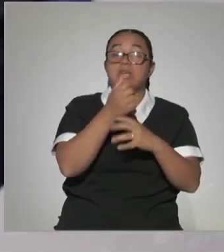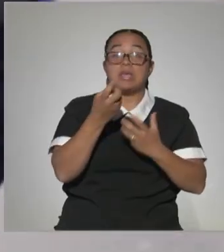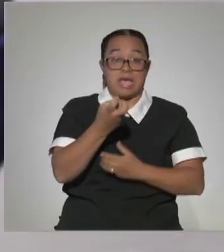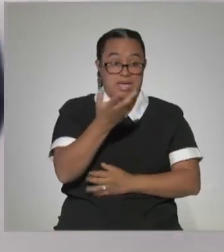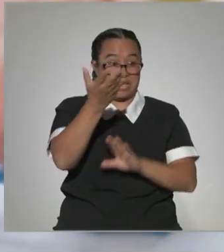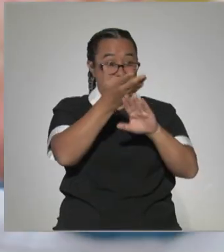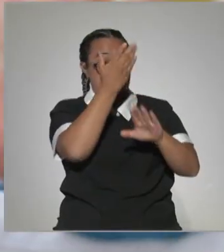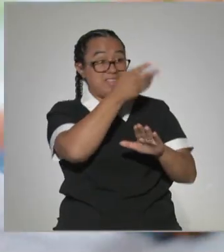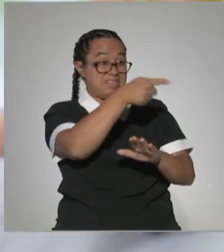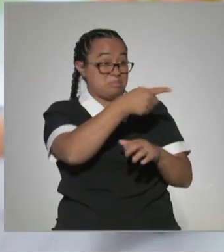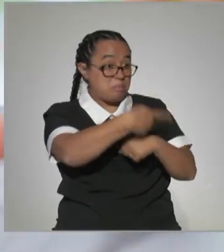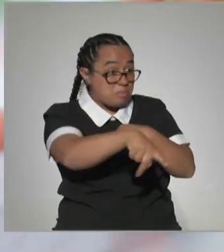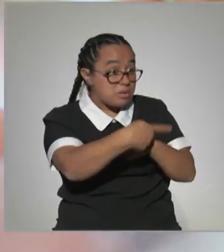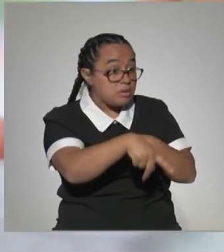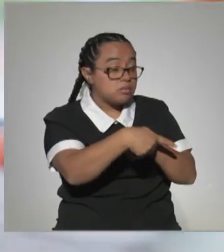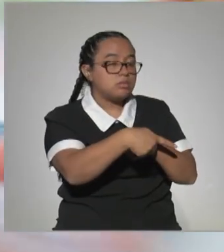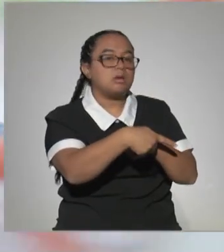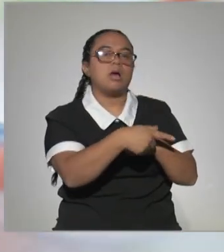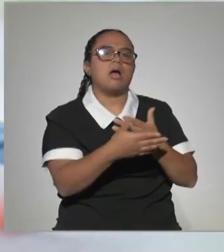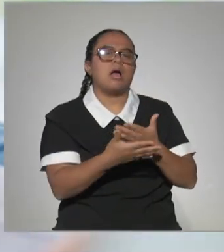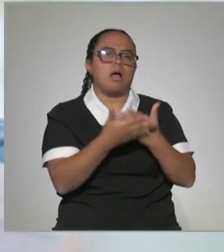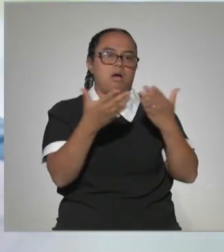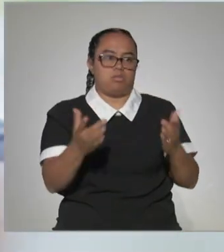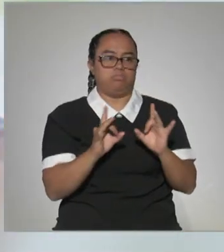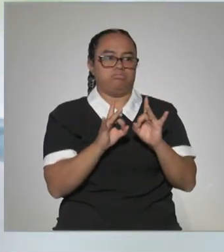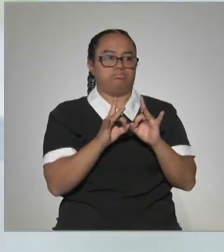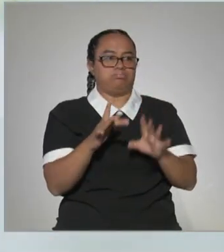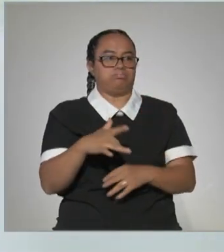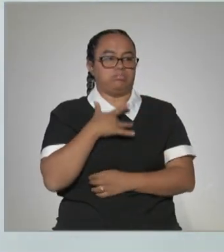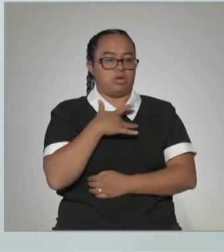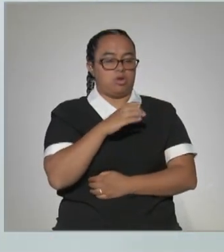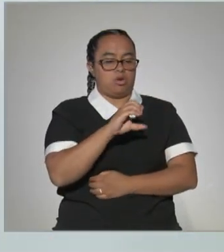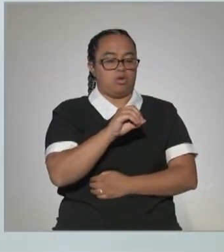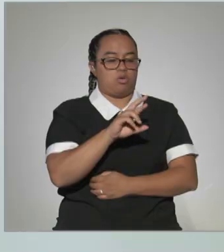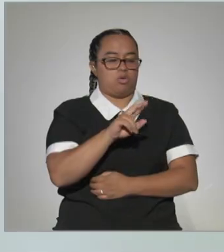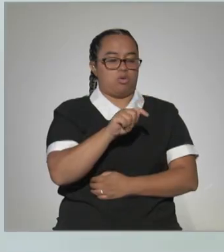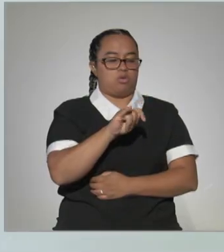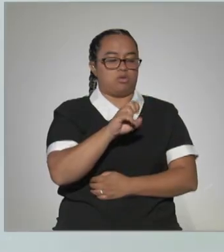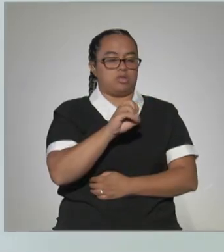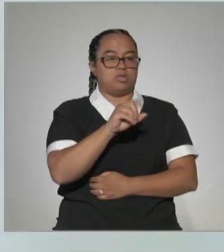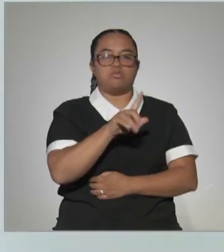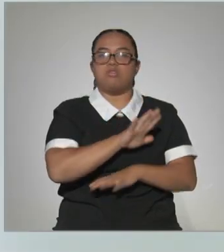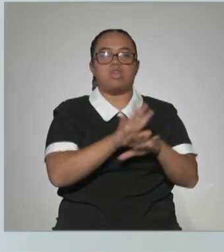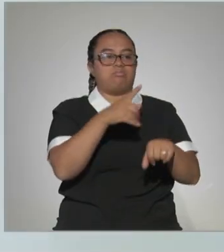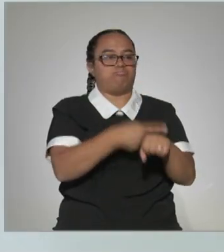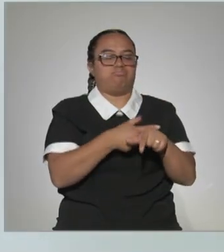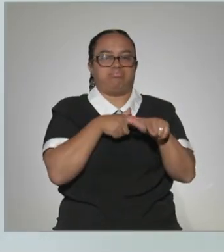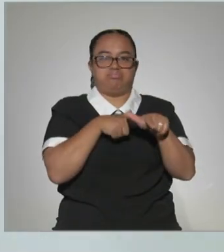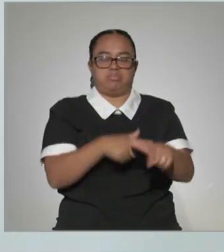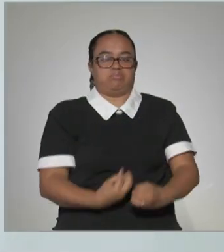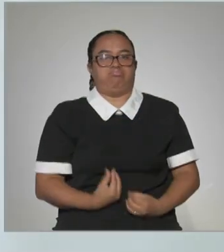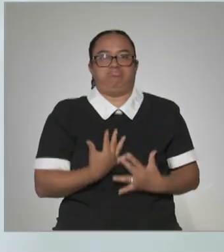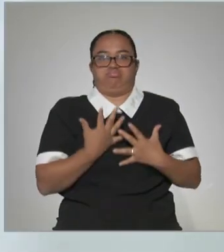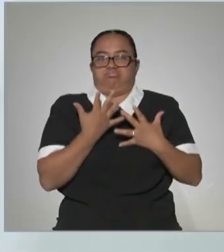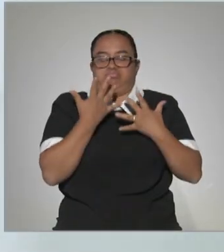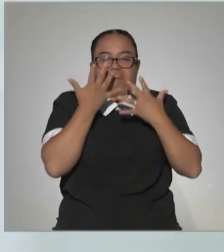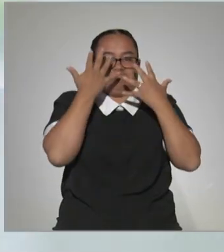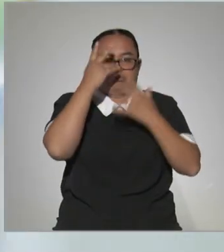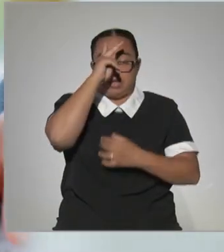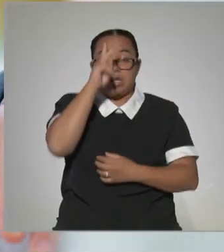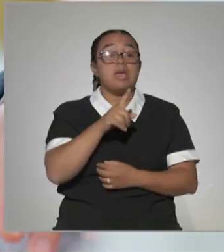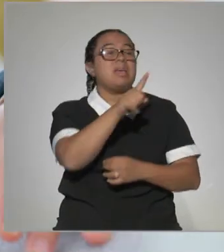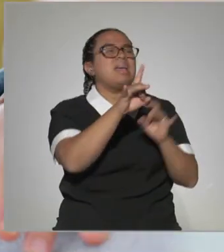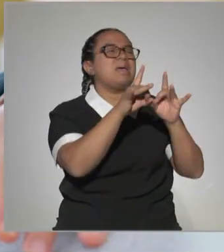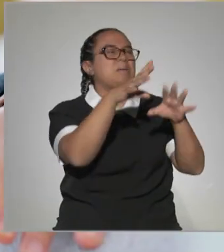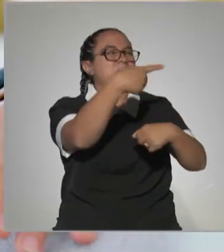situación de riesgo, ahora va a reaccionar frente a una situación de cortisol crónico ante cualquier cosa. Aunque no sea una situación de